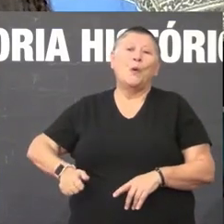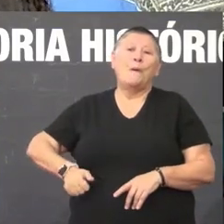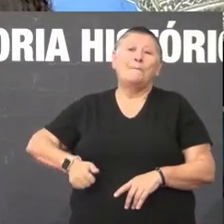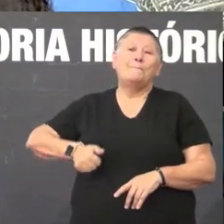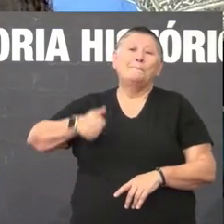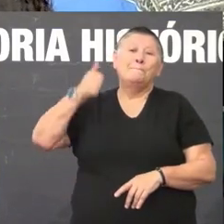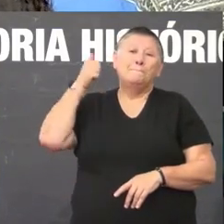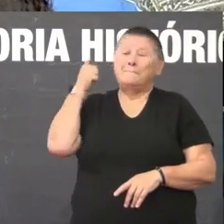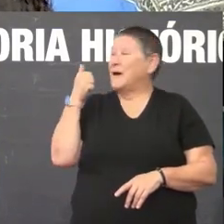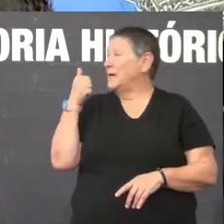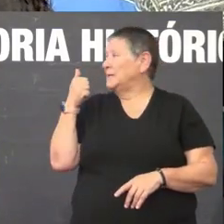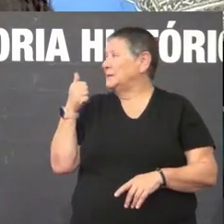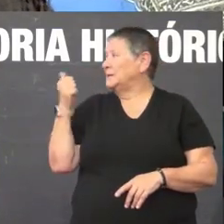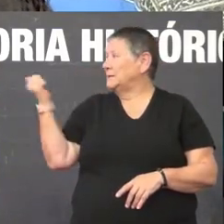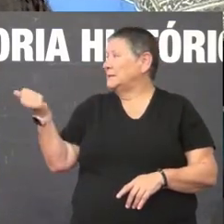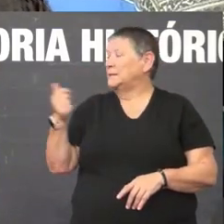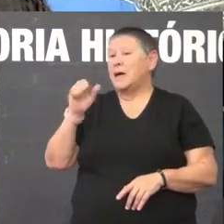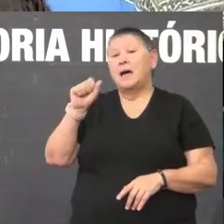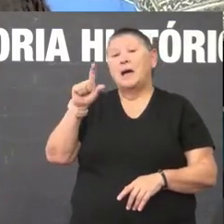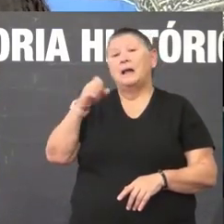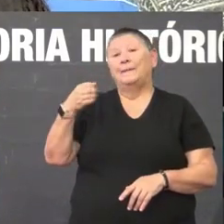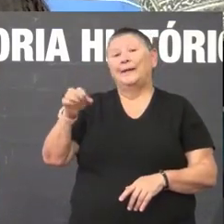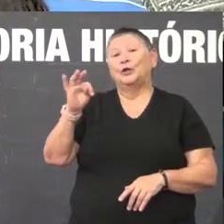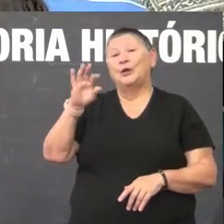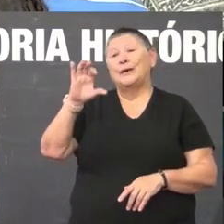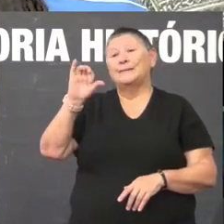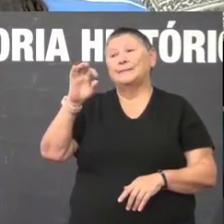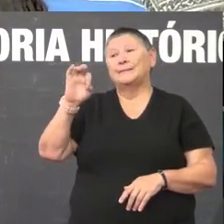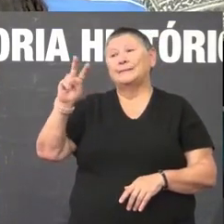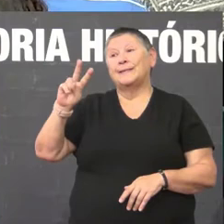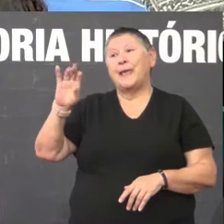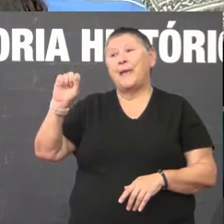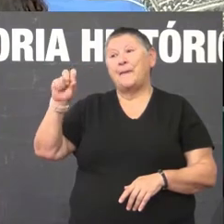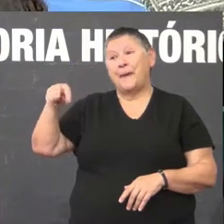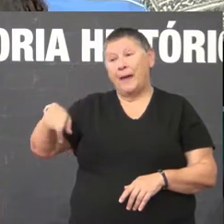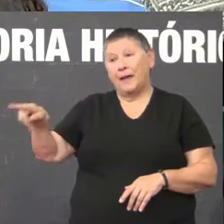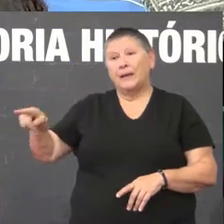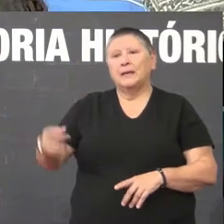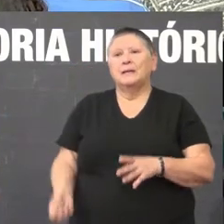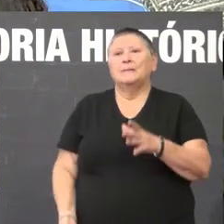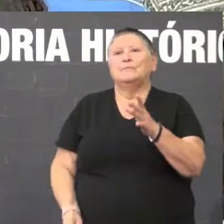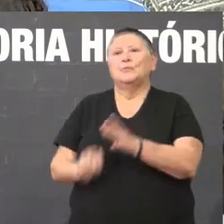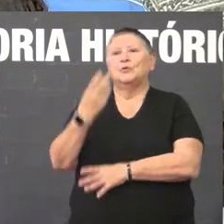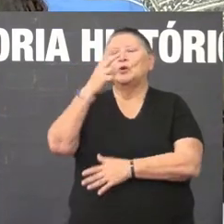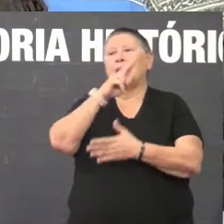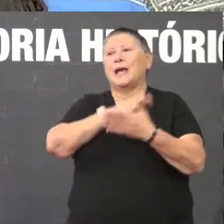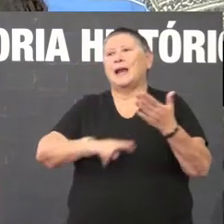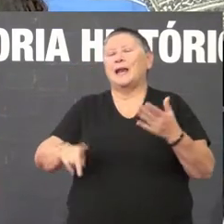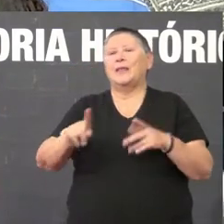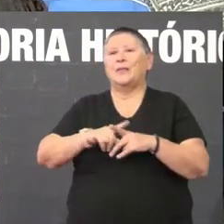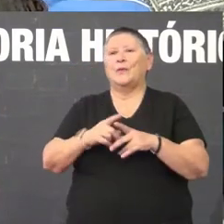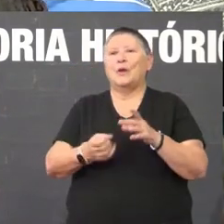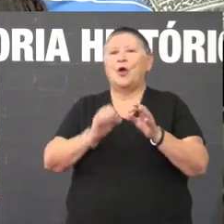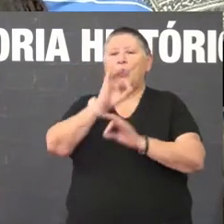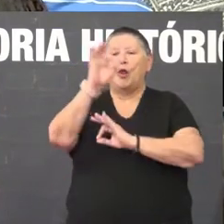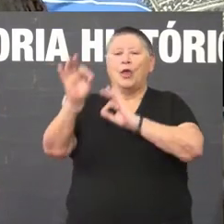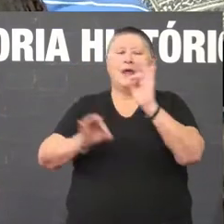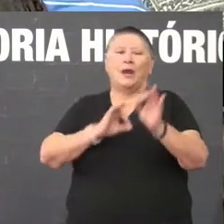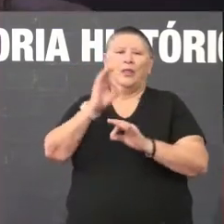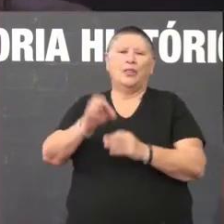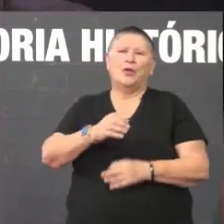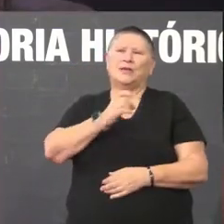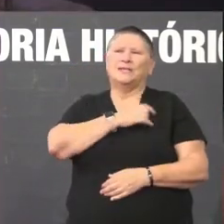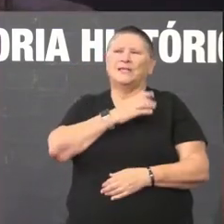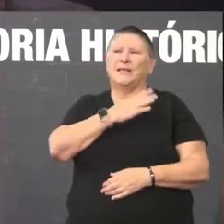mí físicamente, Alberto de Esteban, un dos impulsores en Galicia da organización do sindicato CNT, recuperado tras